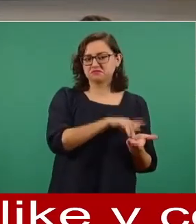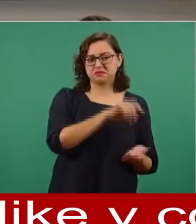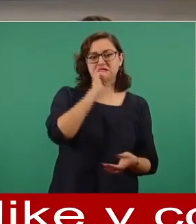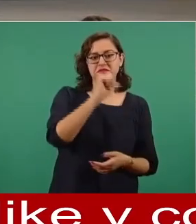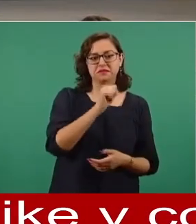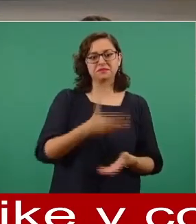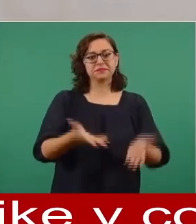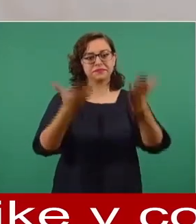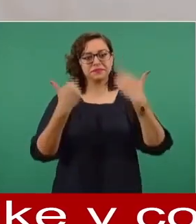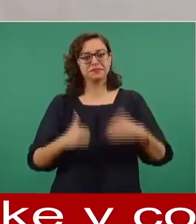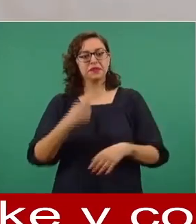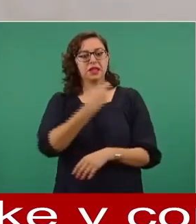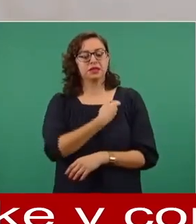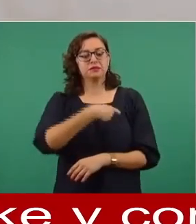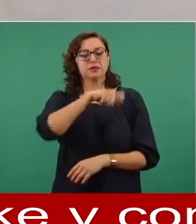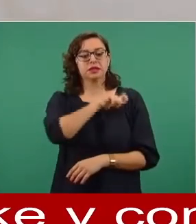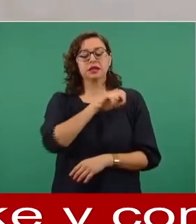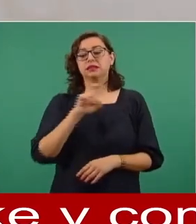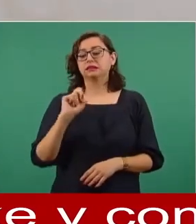33 de aprobación.